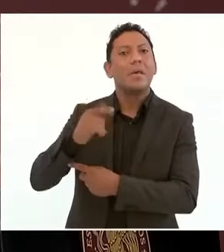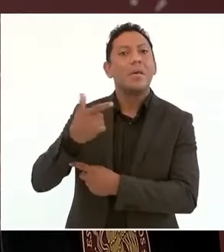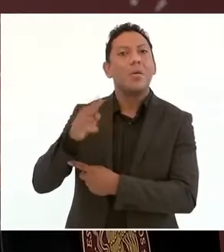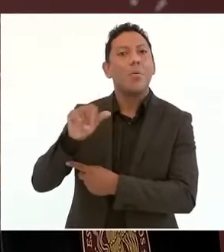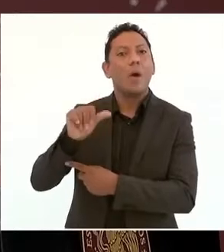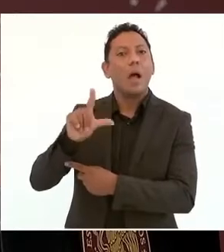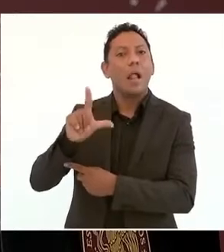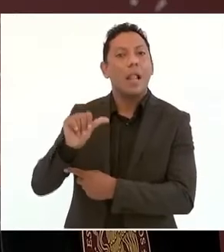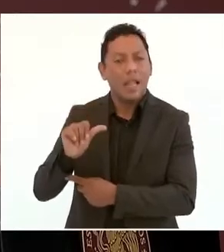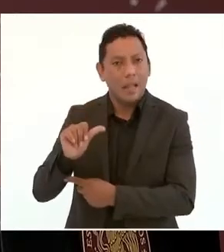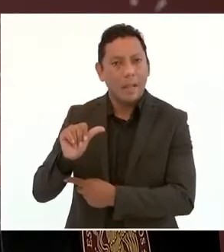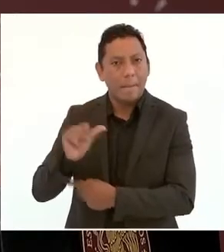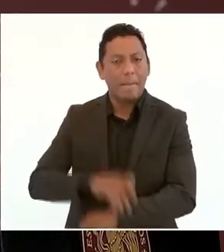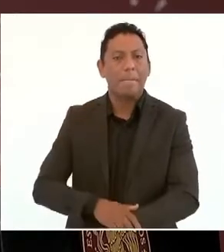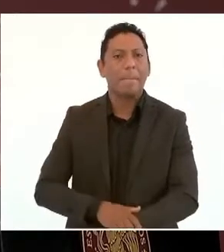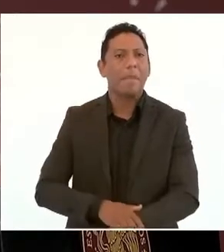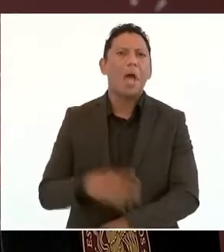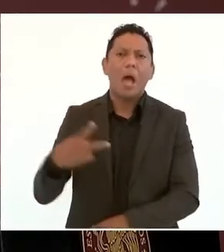También